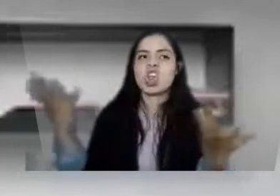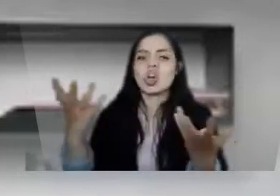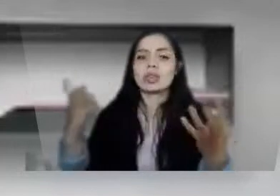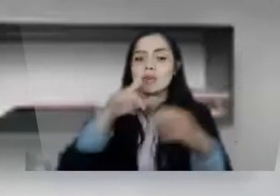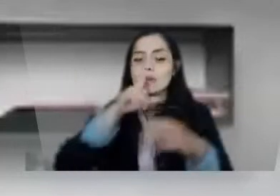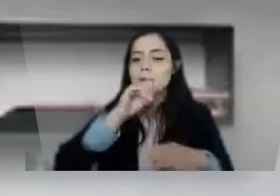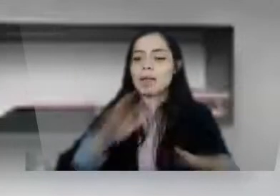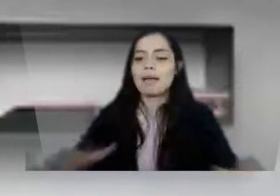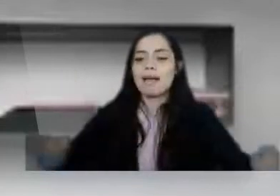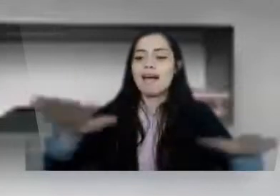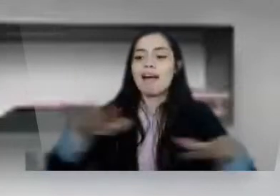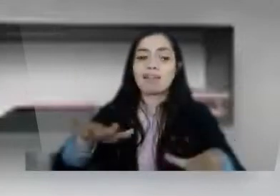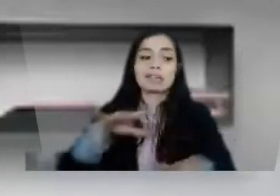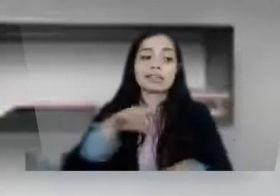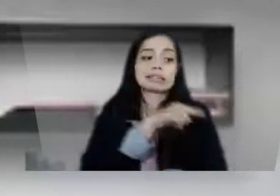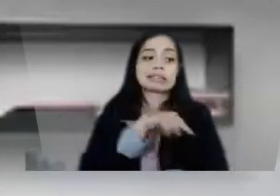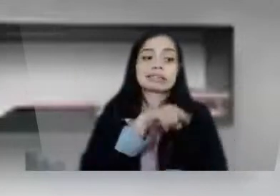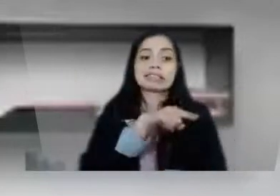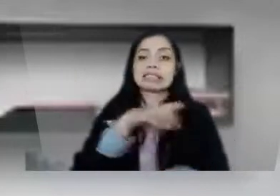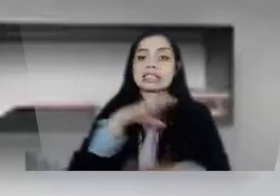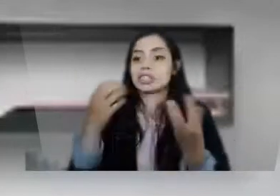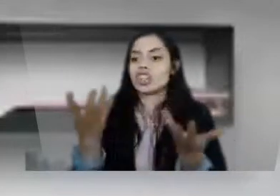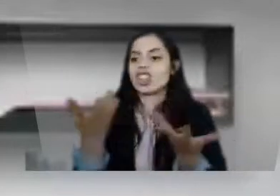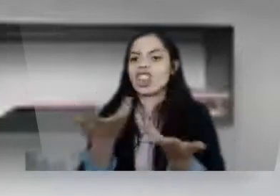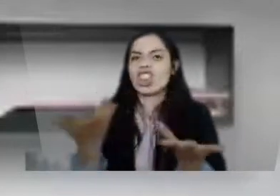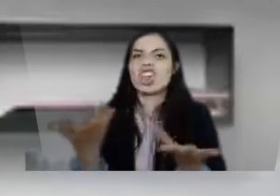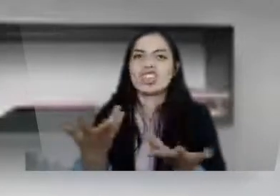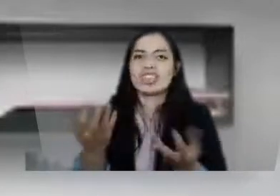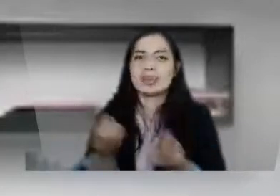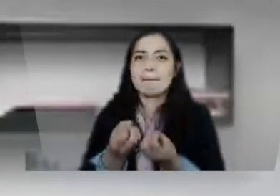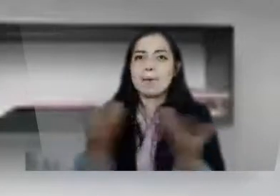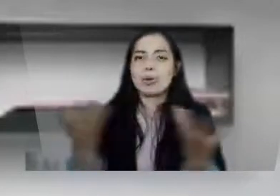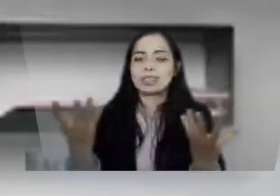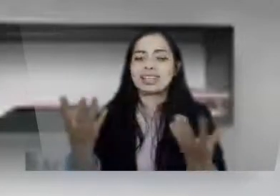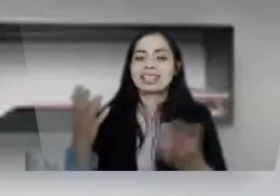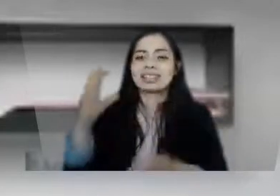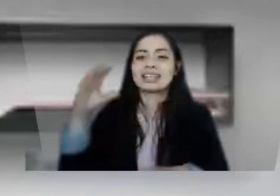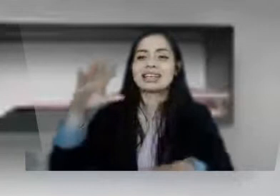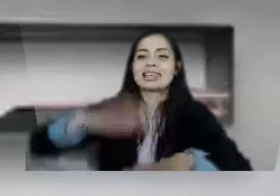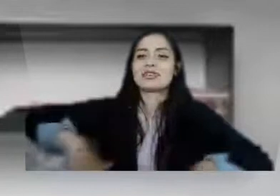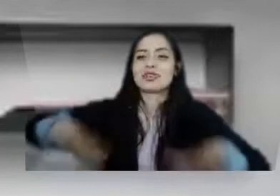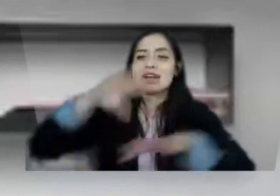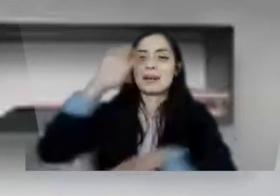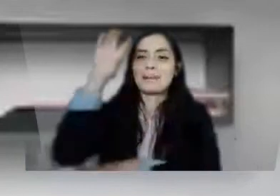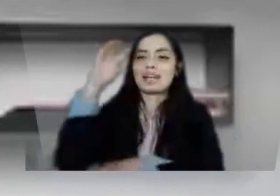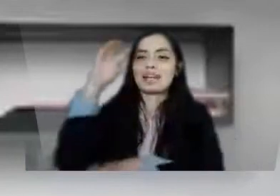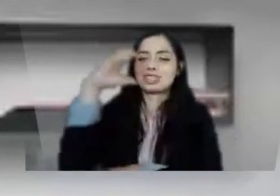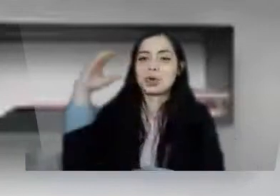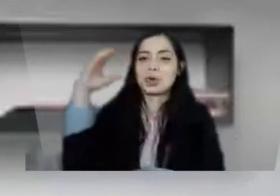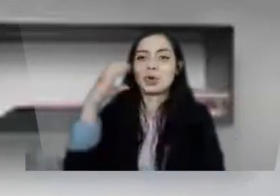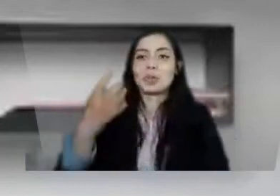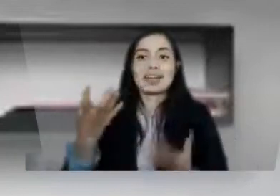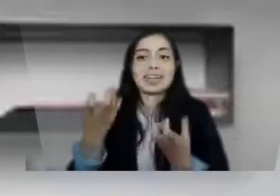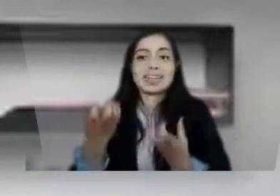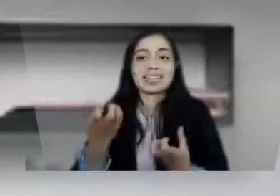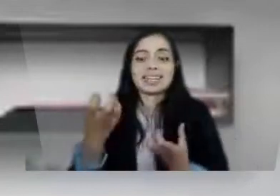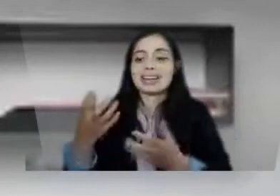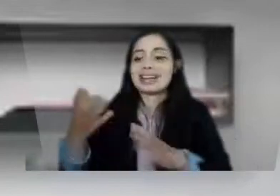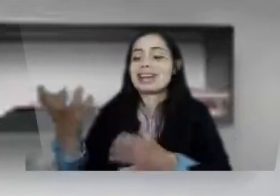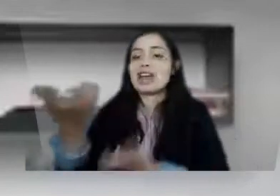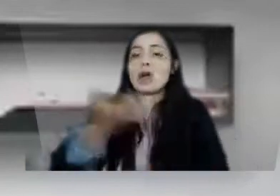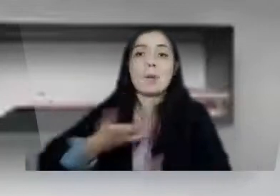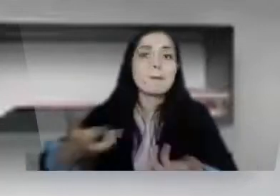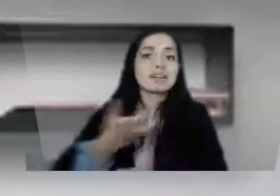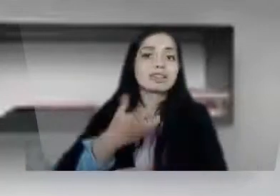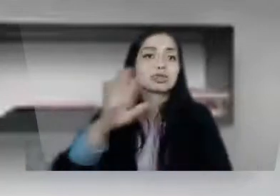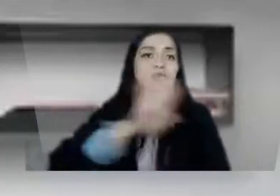internacionalmente para que se conozca la gran calidad de ciencia que tenemos en el país, la gran biodiversidad que tenemos y cómo podemos integrar ejercicios científicos